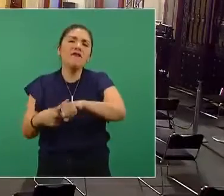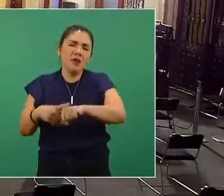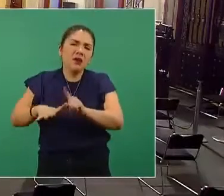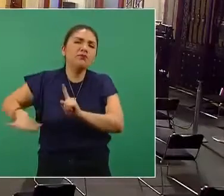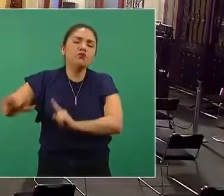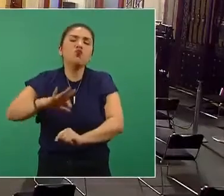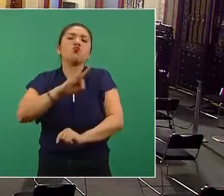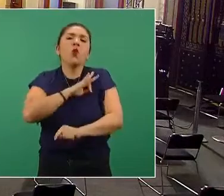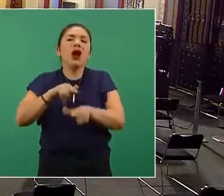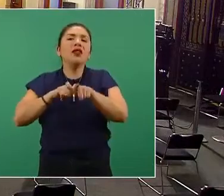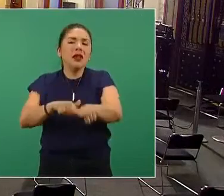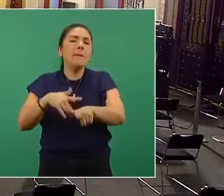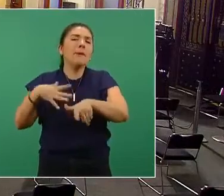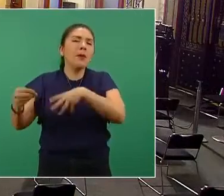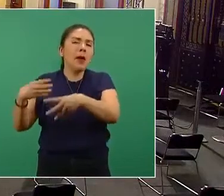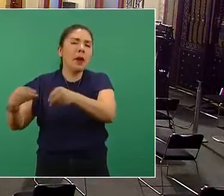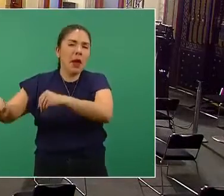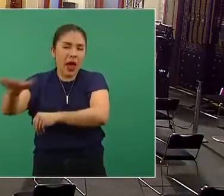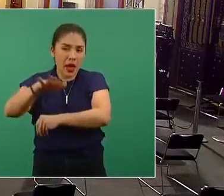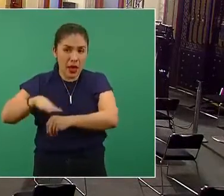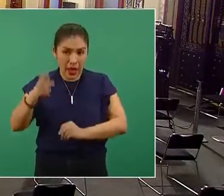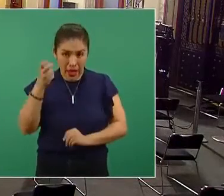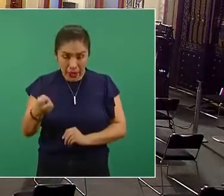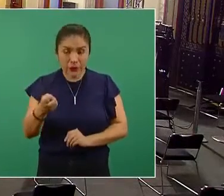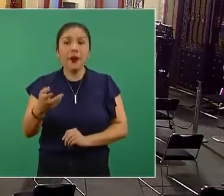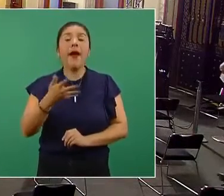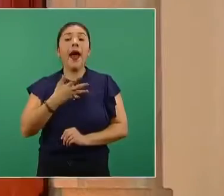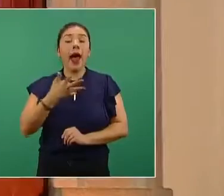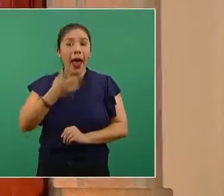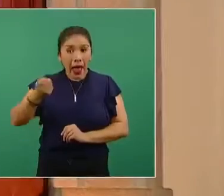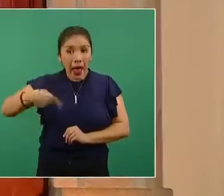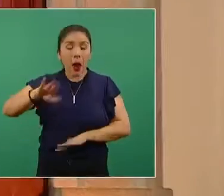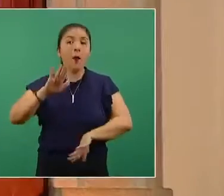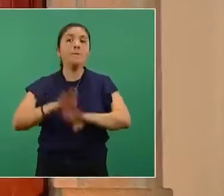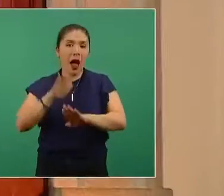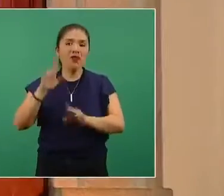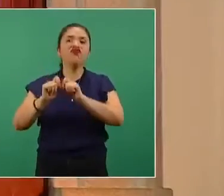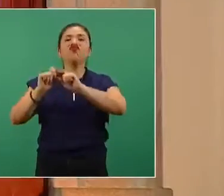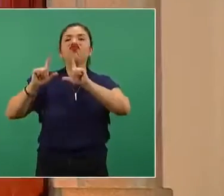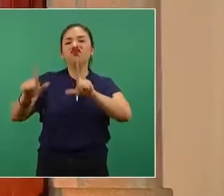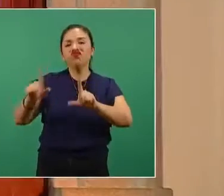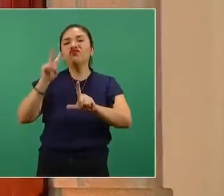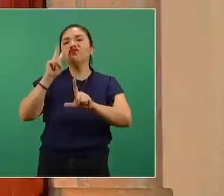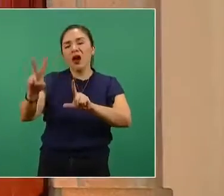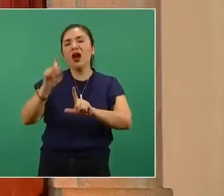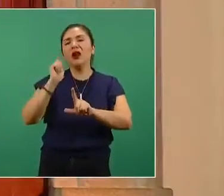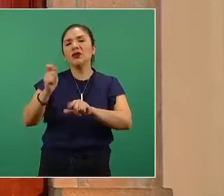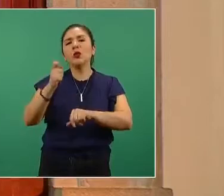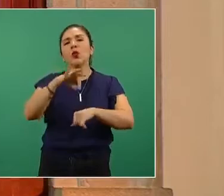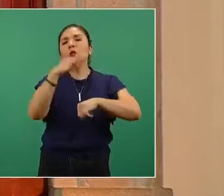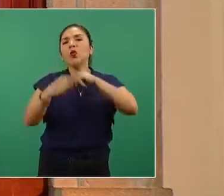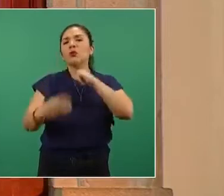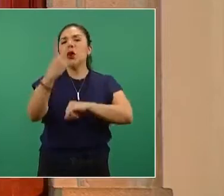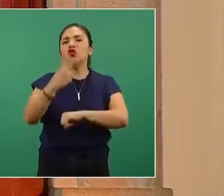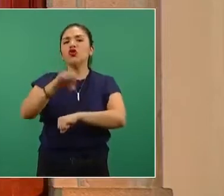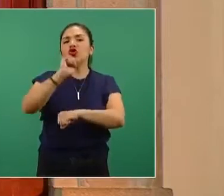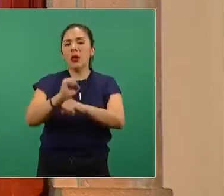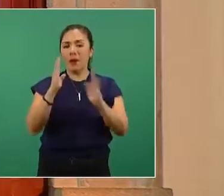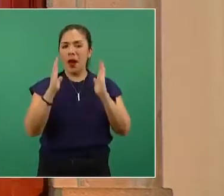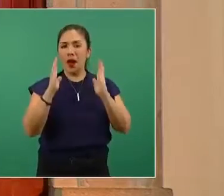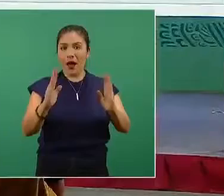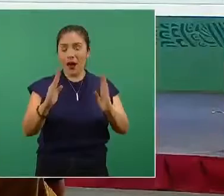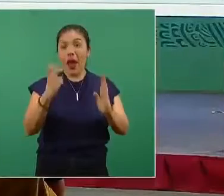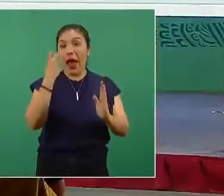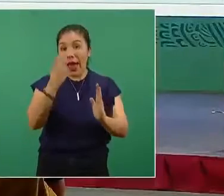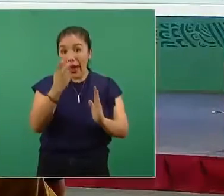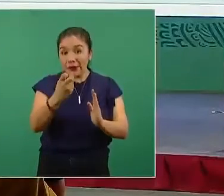epidémica reciente y están obviamente más representadas en las últimas 2 semanas y por